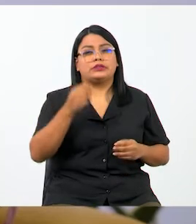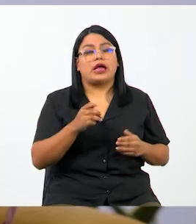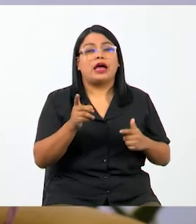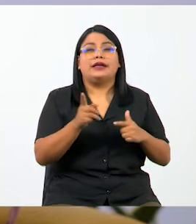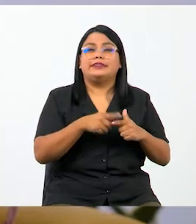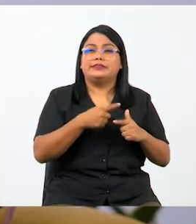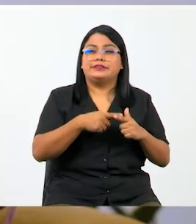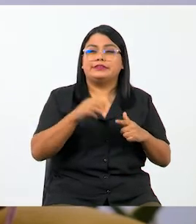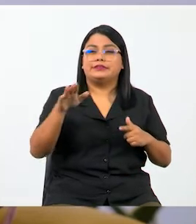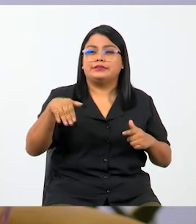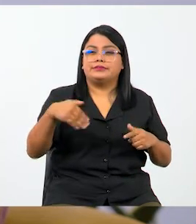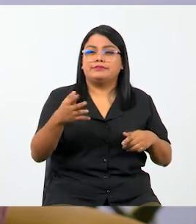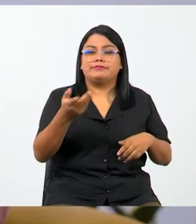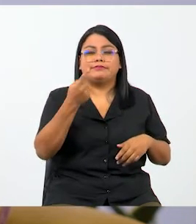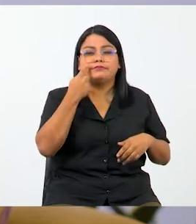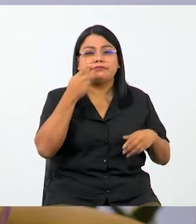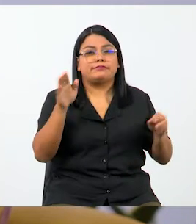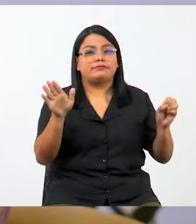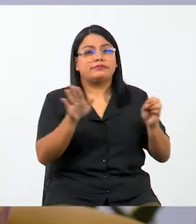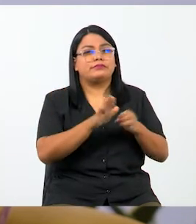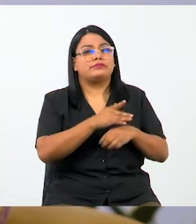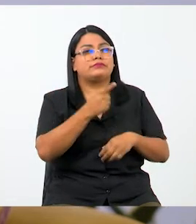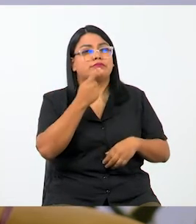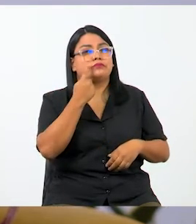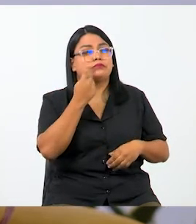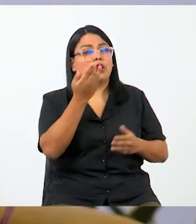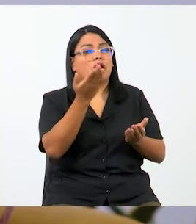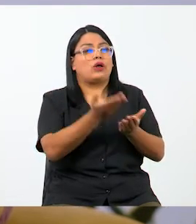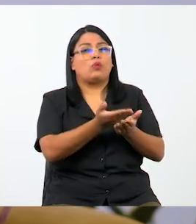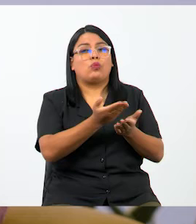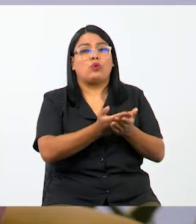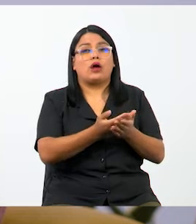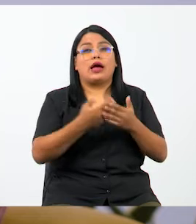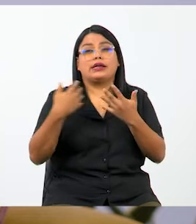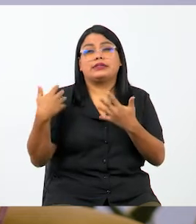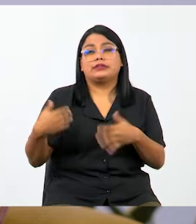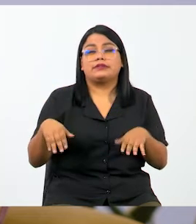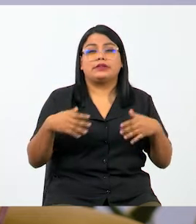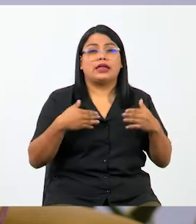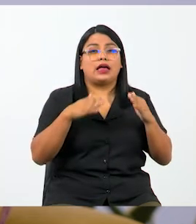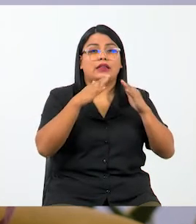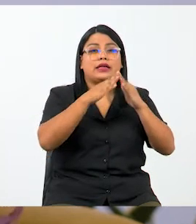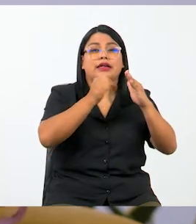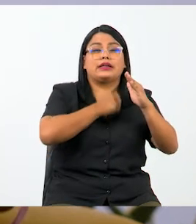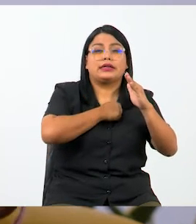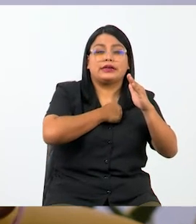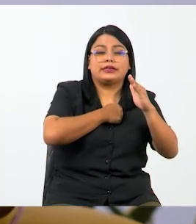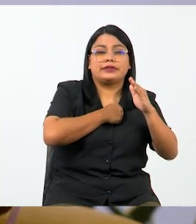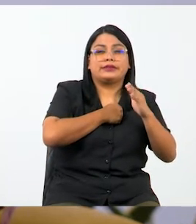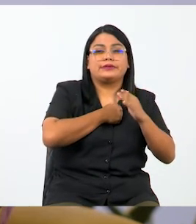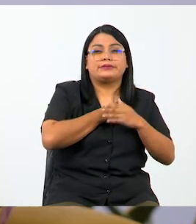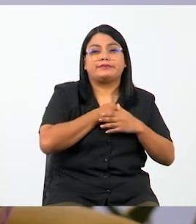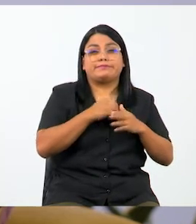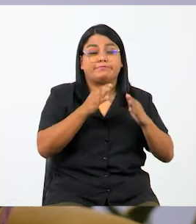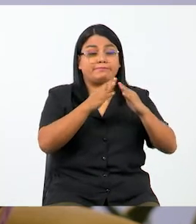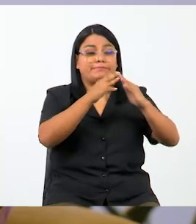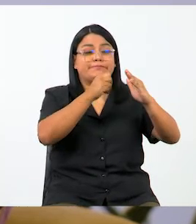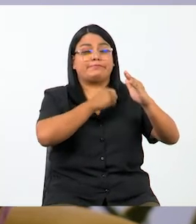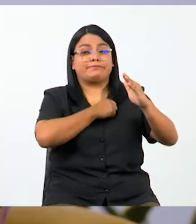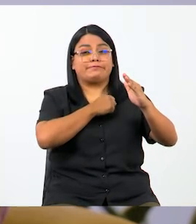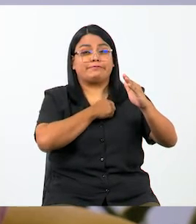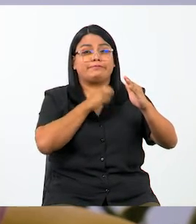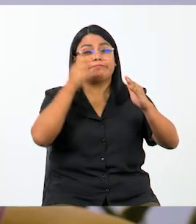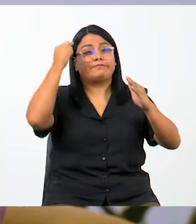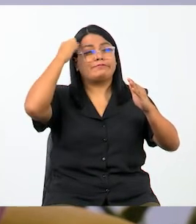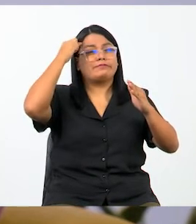todo eso, encontramos el propósito de la actividad en casa. Las actividades en casa han sido pensadas para que tengan